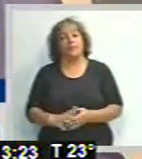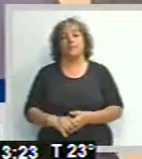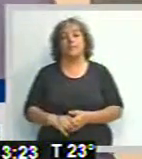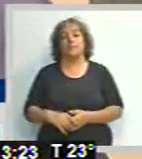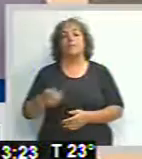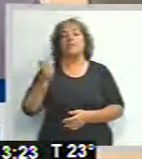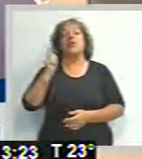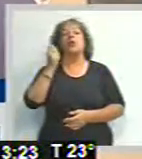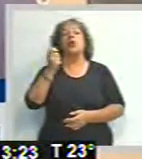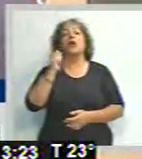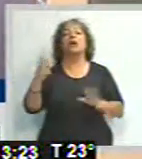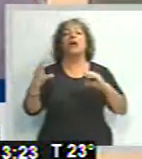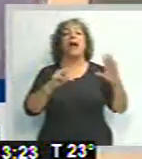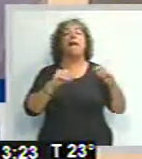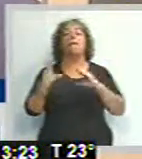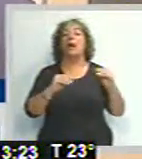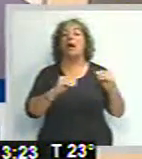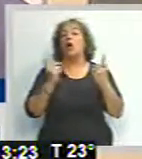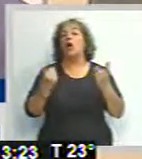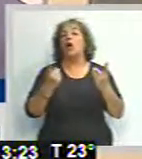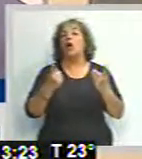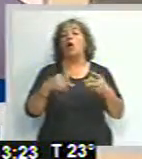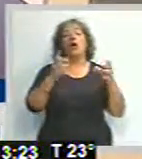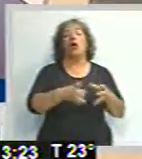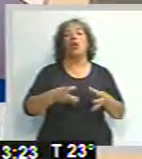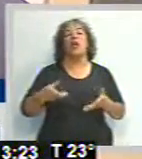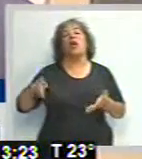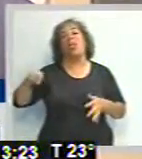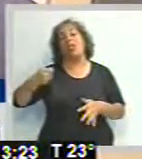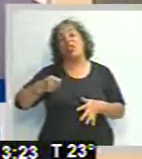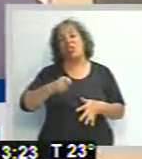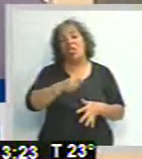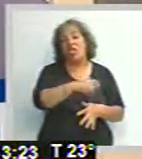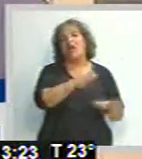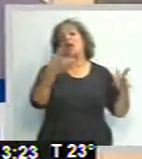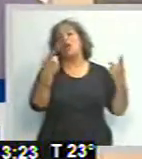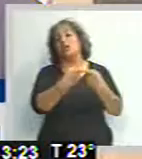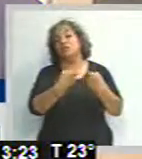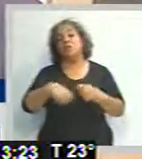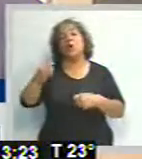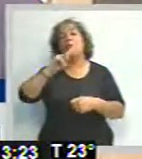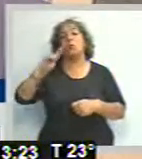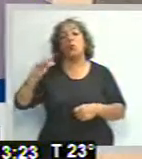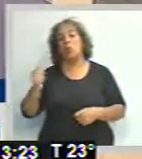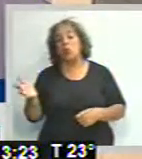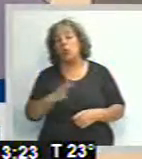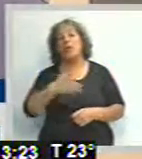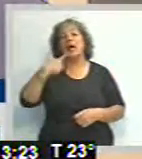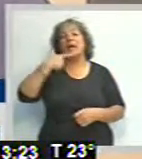¿Con quién quiere hablar efectivamente? Es con la vieja burocracia de la Intergremial, de UDA, de SADOP, de